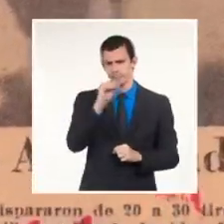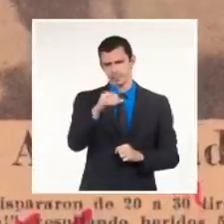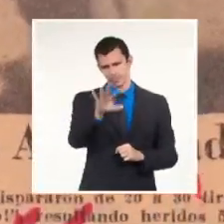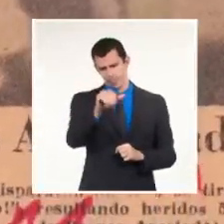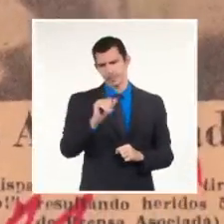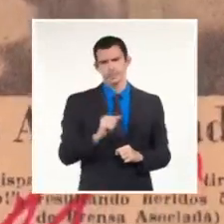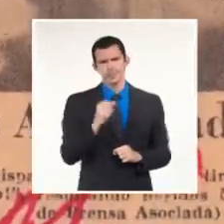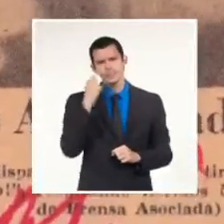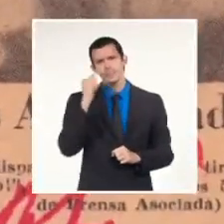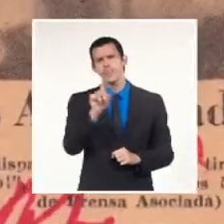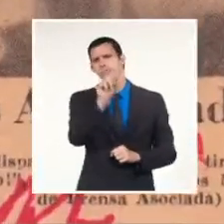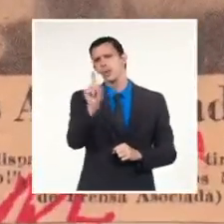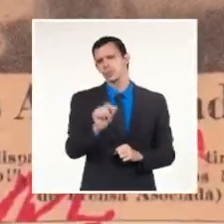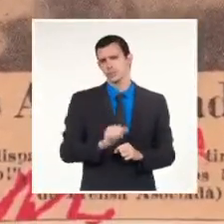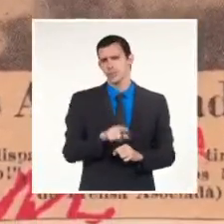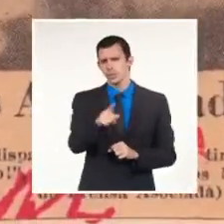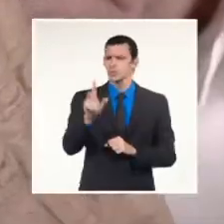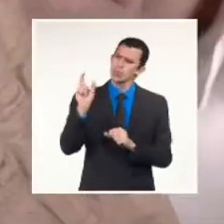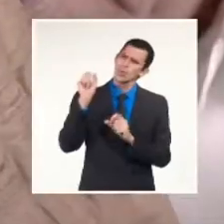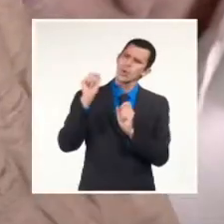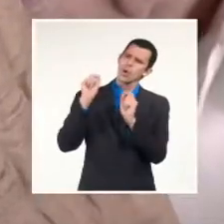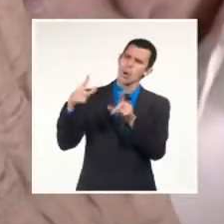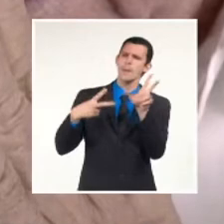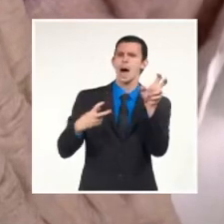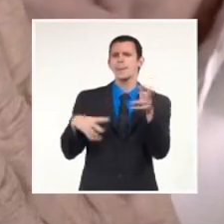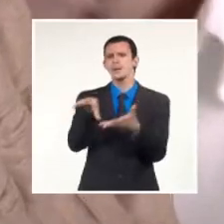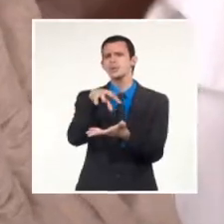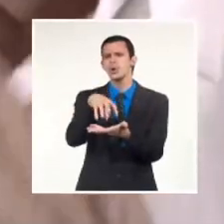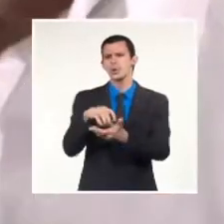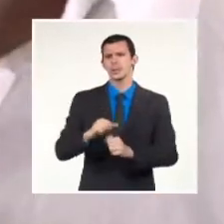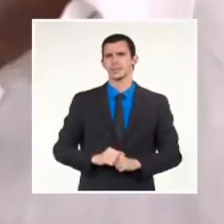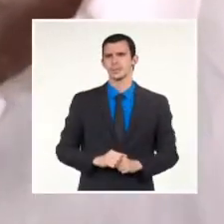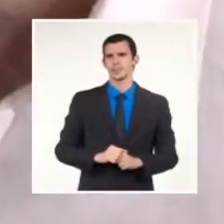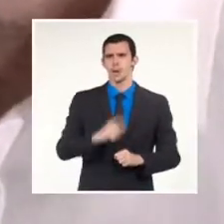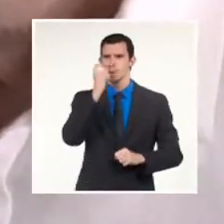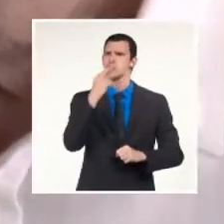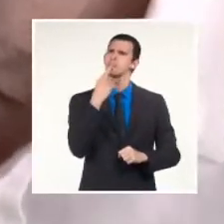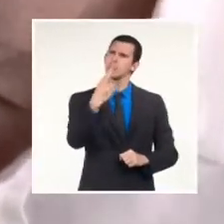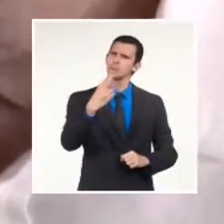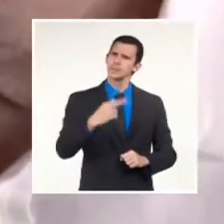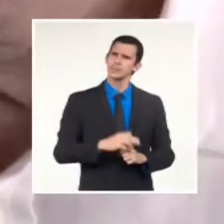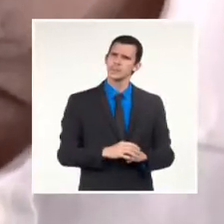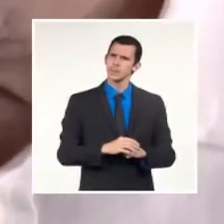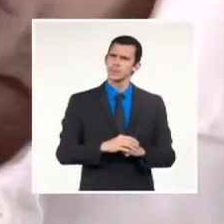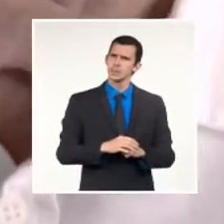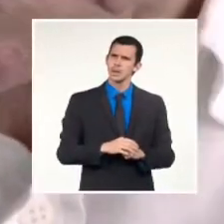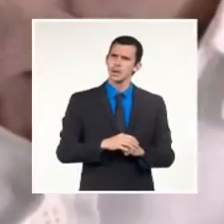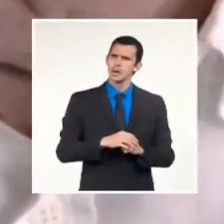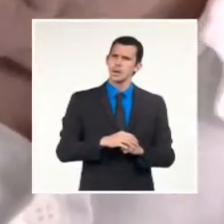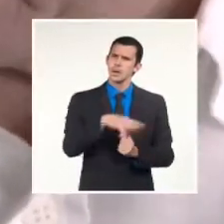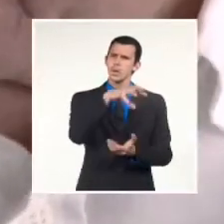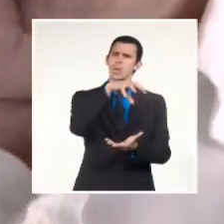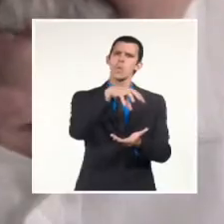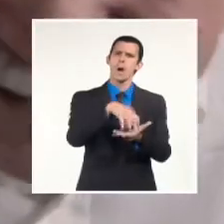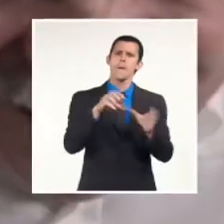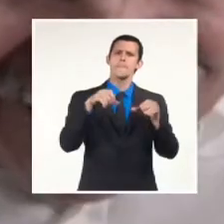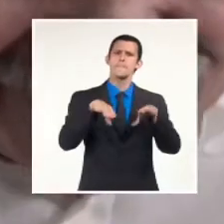almas? Yo digo, en Central Park. Me dice, pero usted puede describir a la